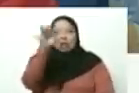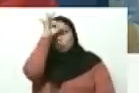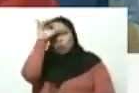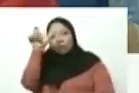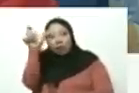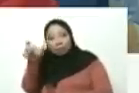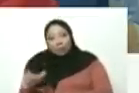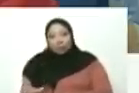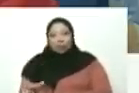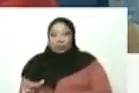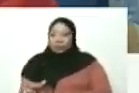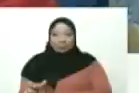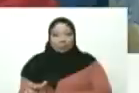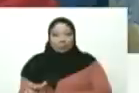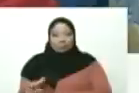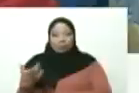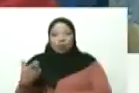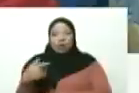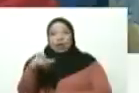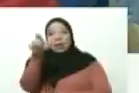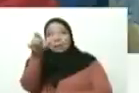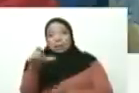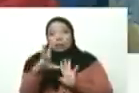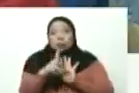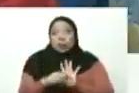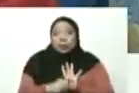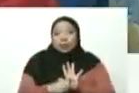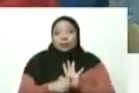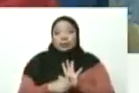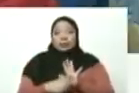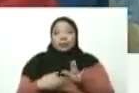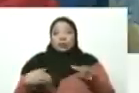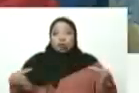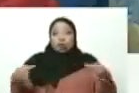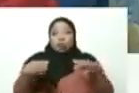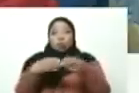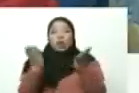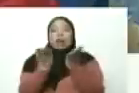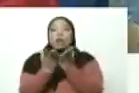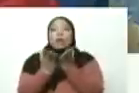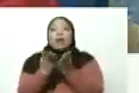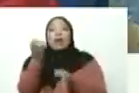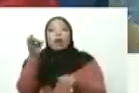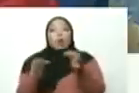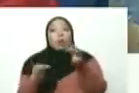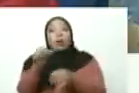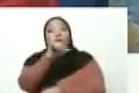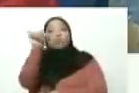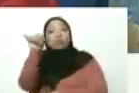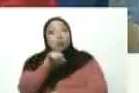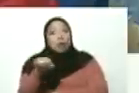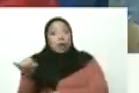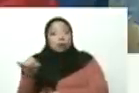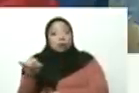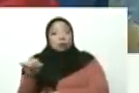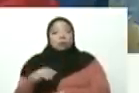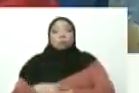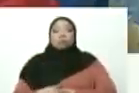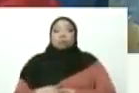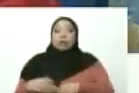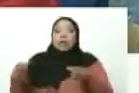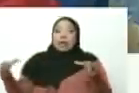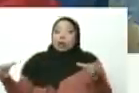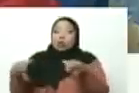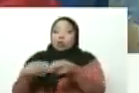entre los estafados está la caja de ahorros del colegio de abogado del estado zulia la caja de